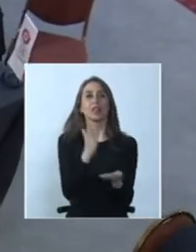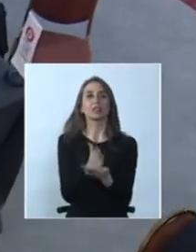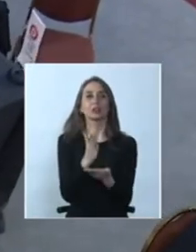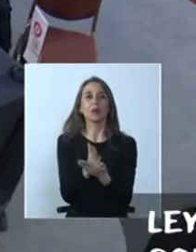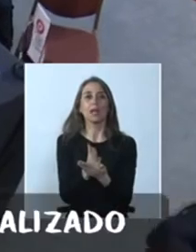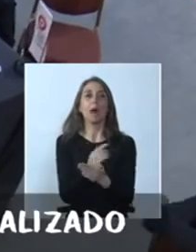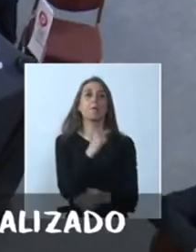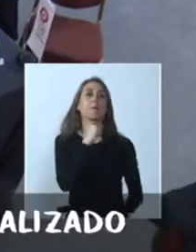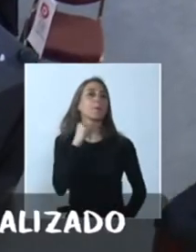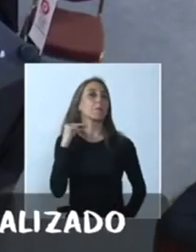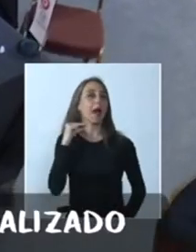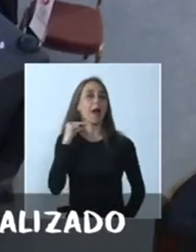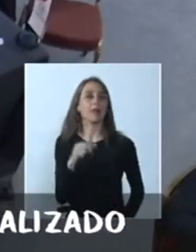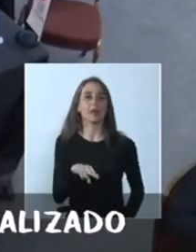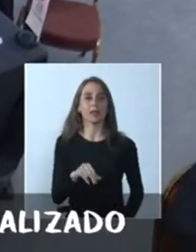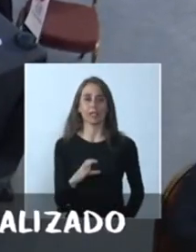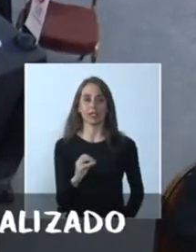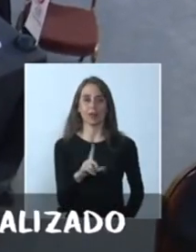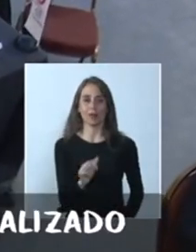Padre Nicolás.